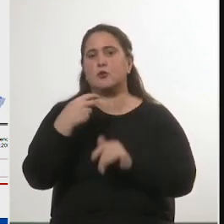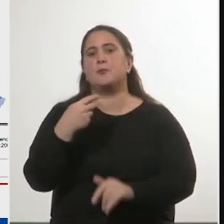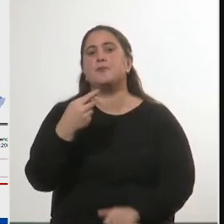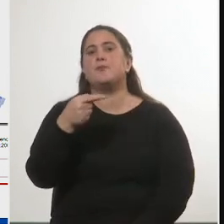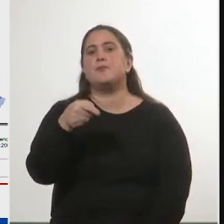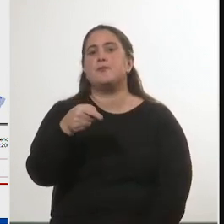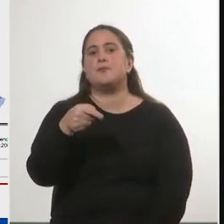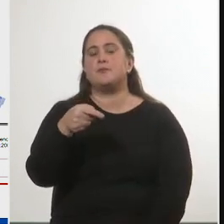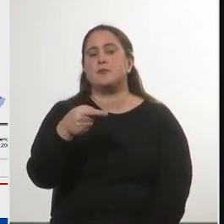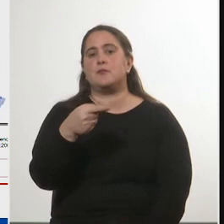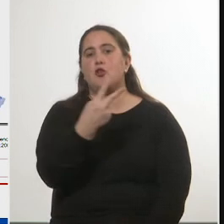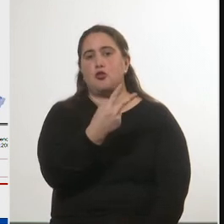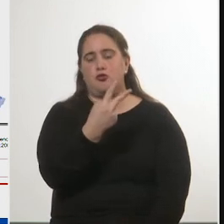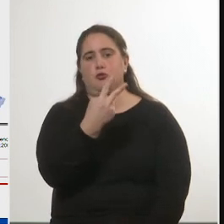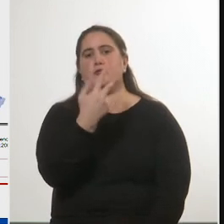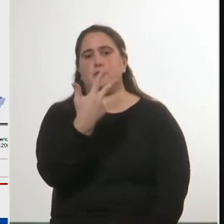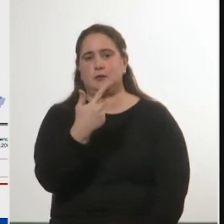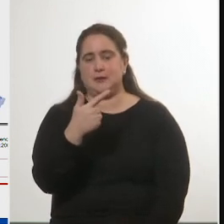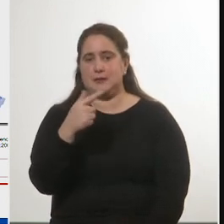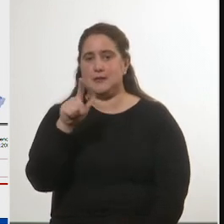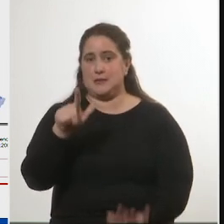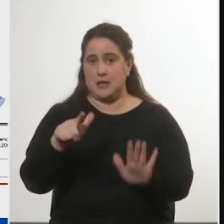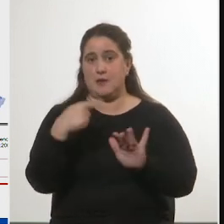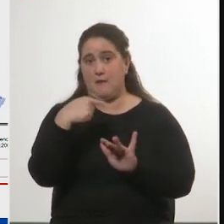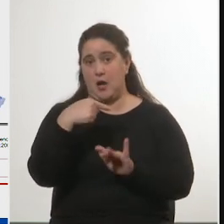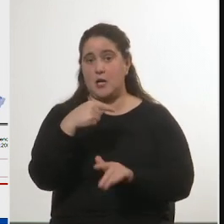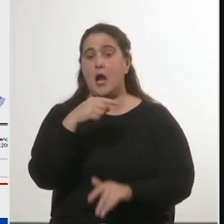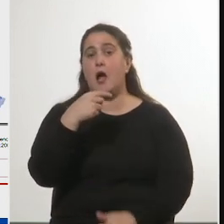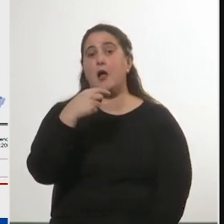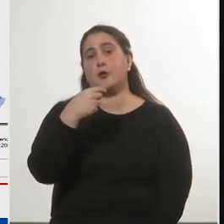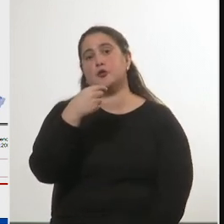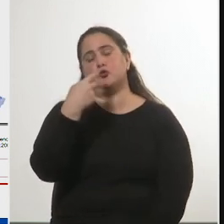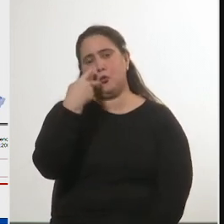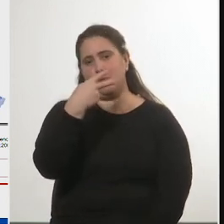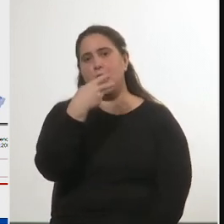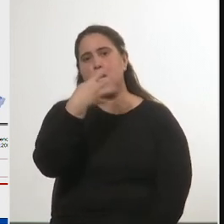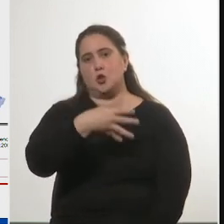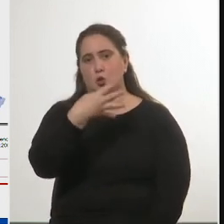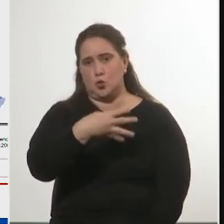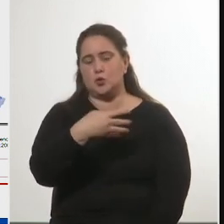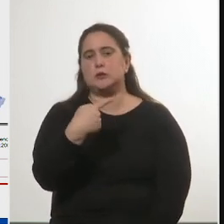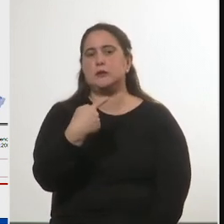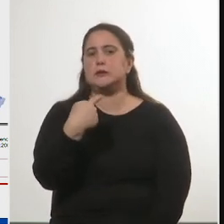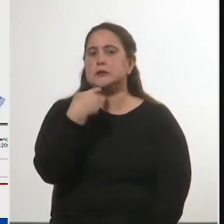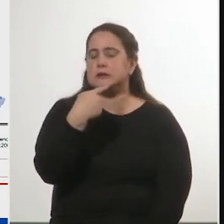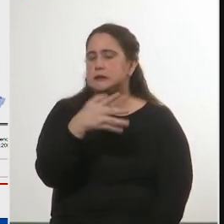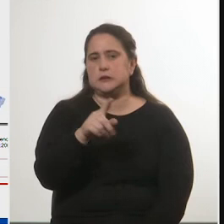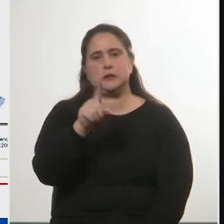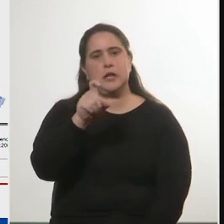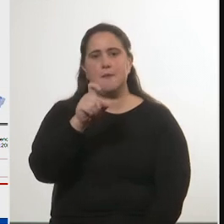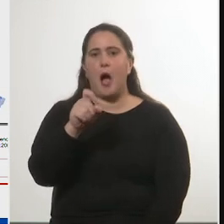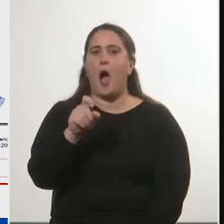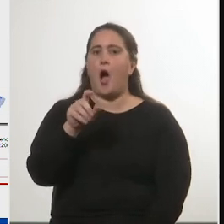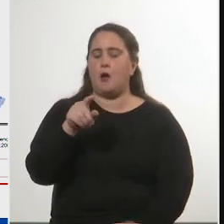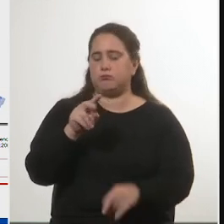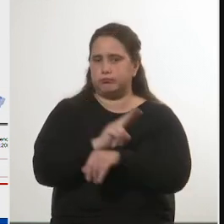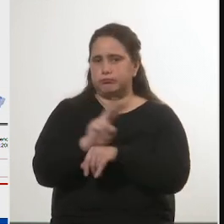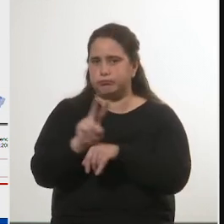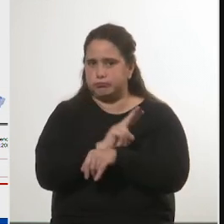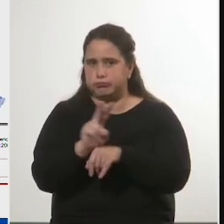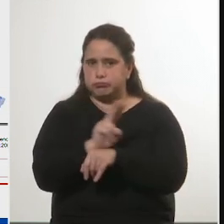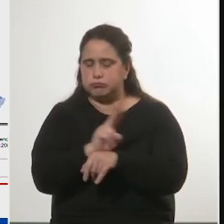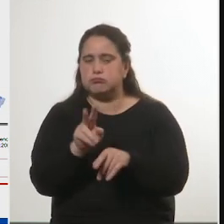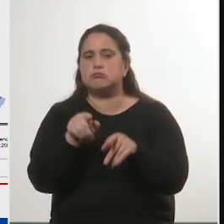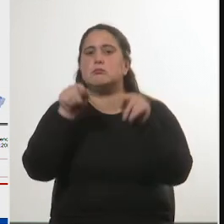237/2014, en relación al agua y a su control. En